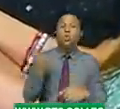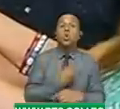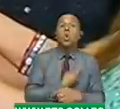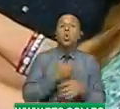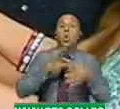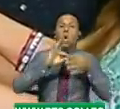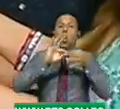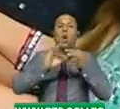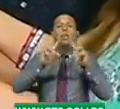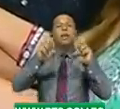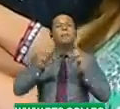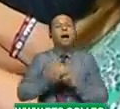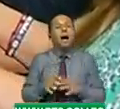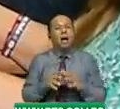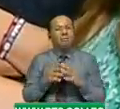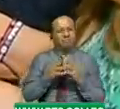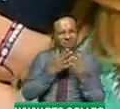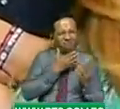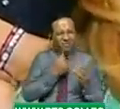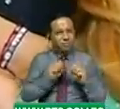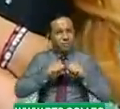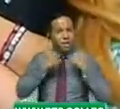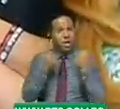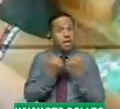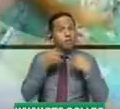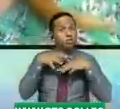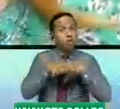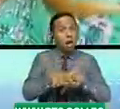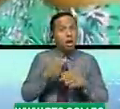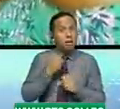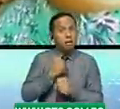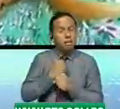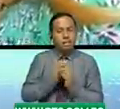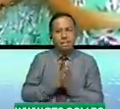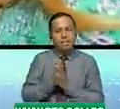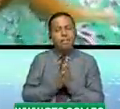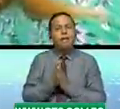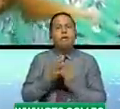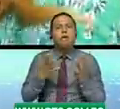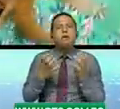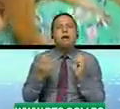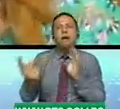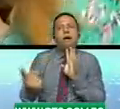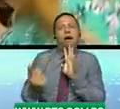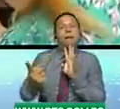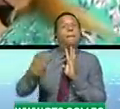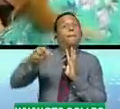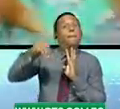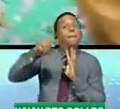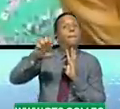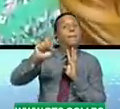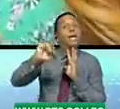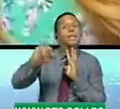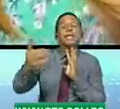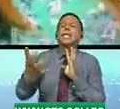tres y vinimos aquí a apoyar a nuestra querida selección. Y tratar de encontrarnos con Messi, si es que aparece, ¿no? Pero lo vieron de lejitos, algo,